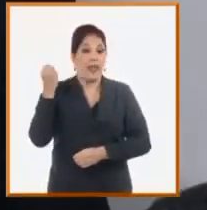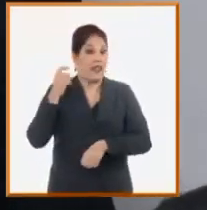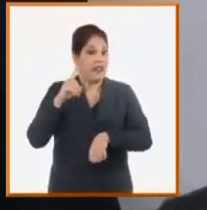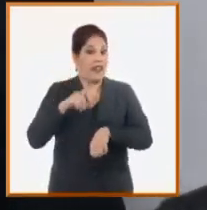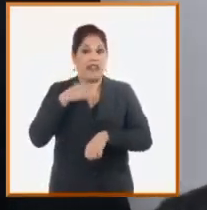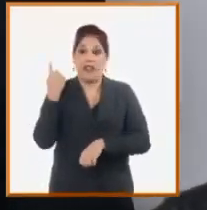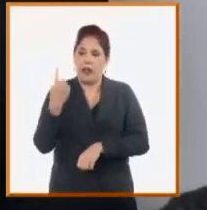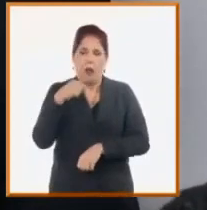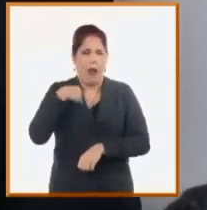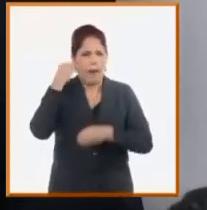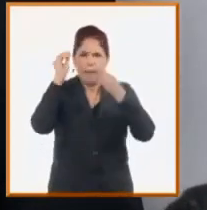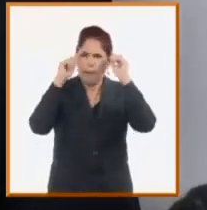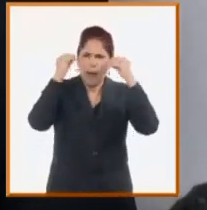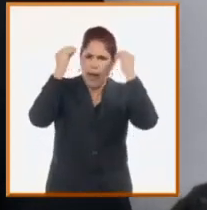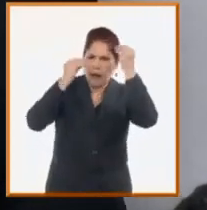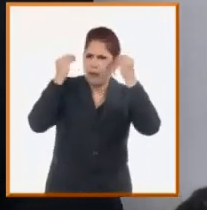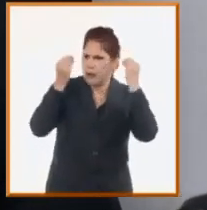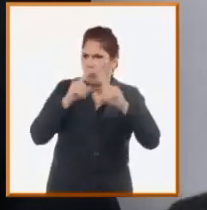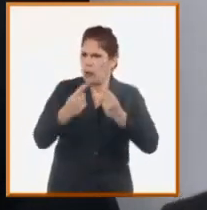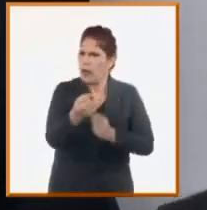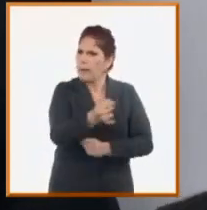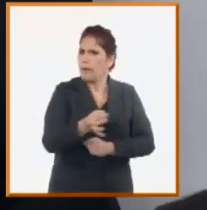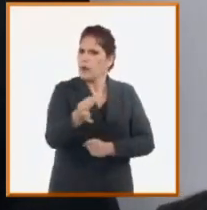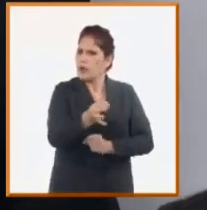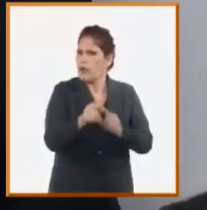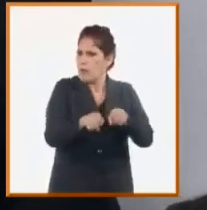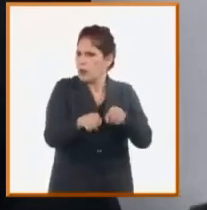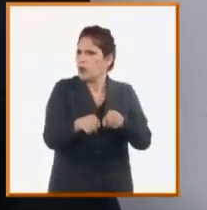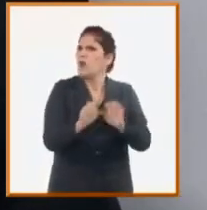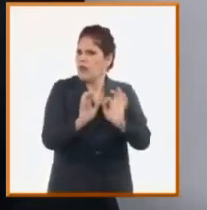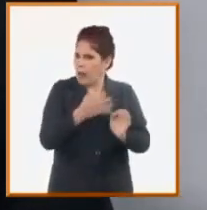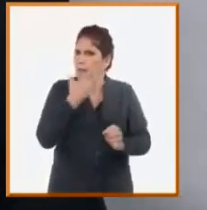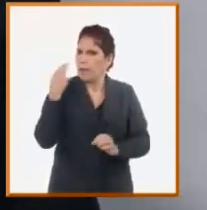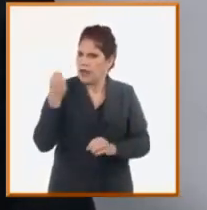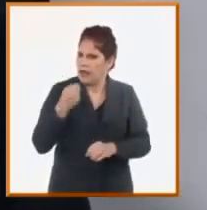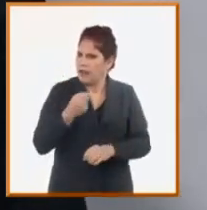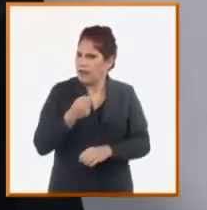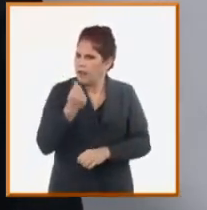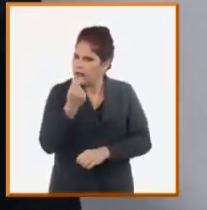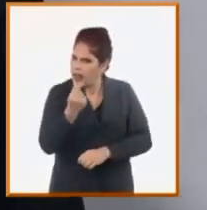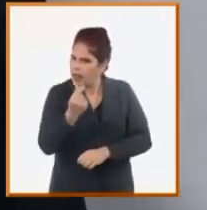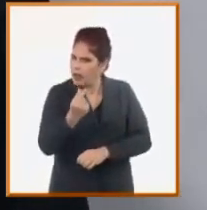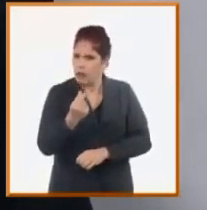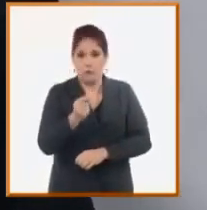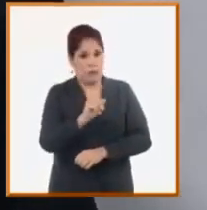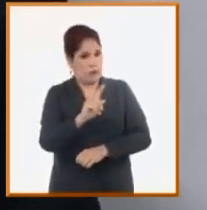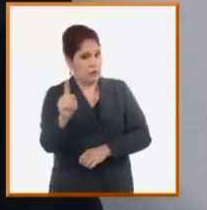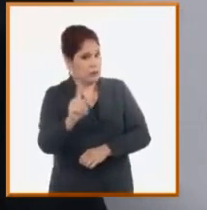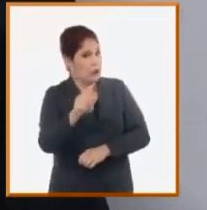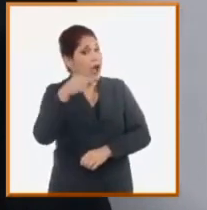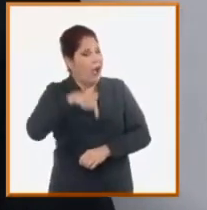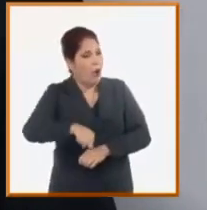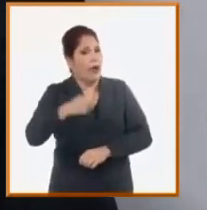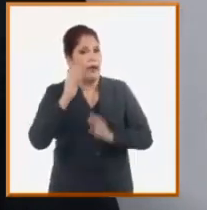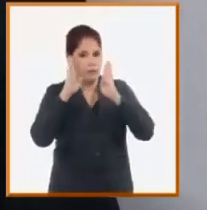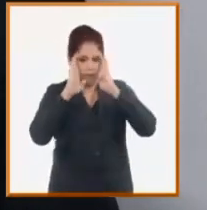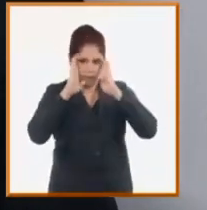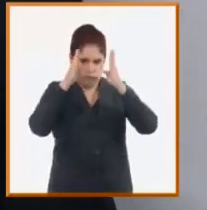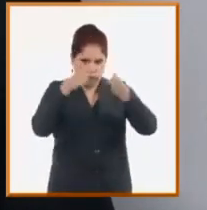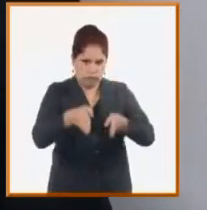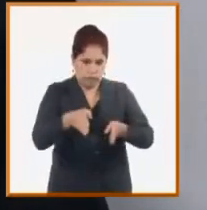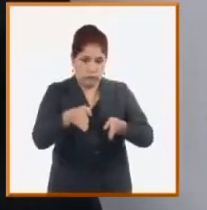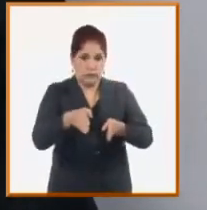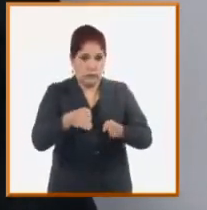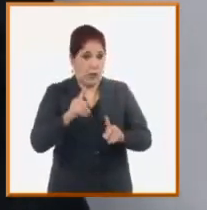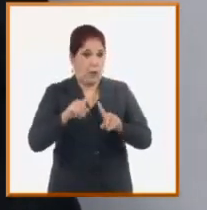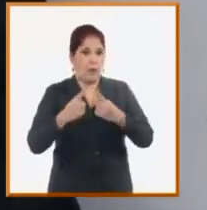haciendo un análisis a nivel territorial para evaluar cuál es la realidad. Ninguna provincia escapa a esto, es en lo que estamos inmersos, y